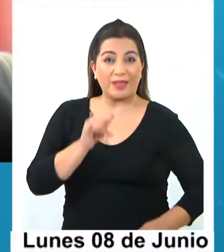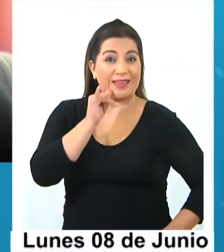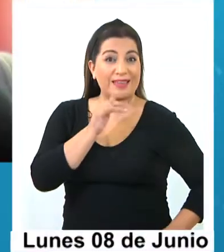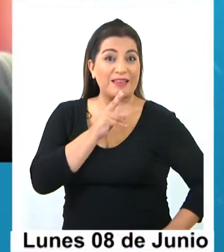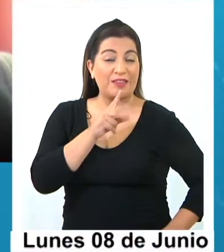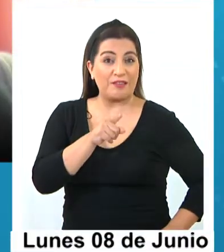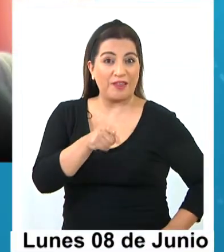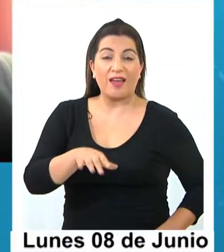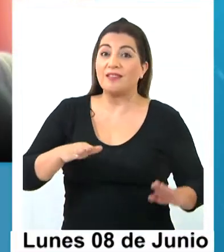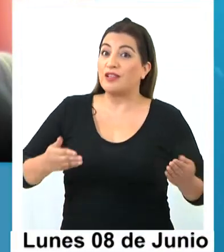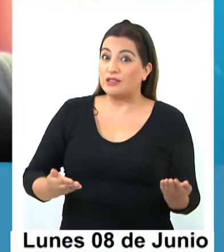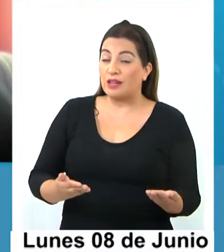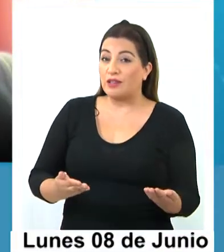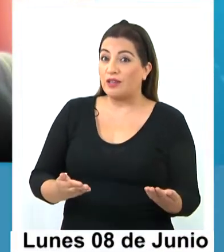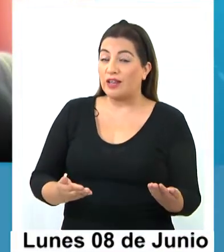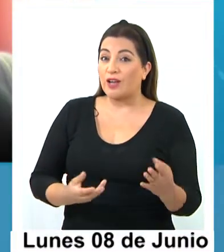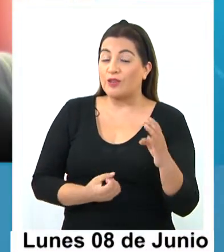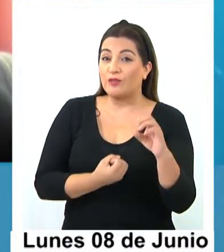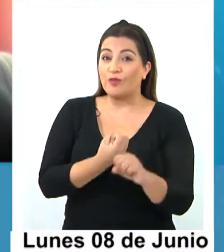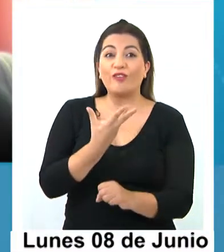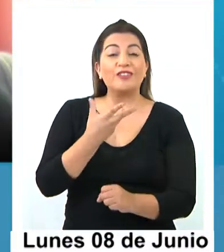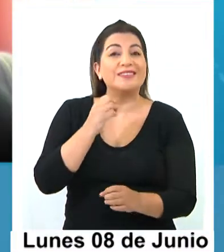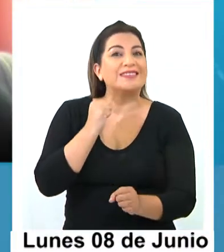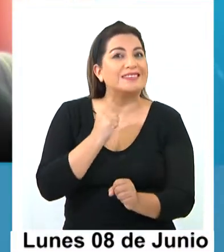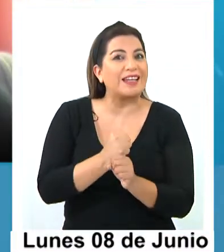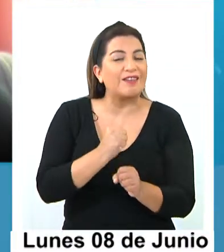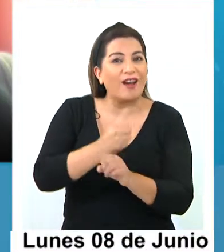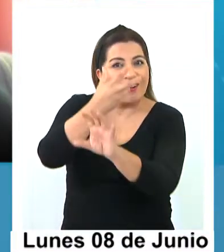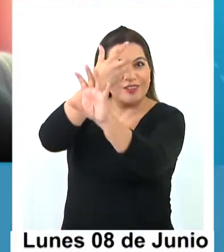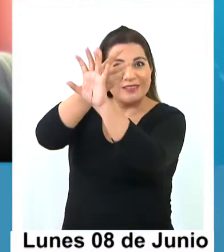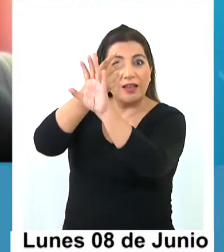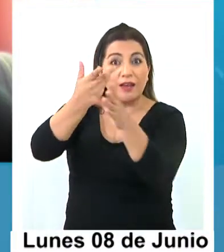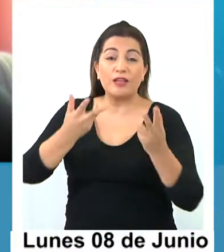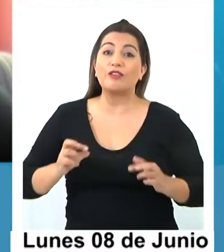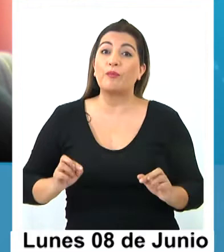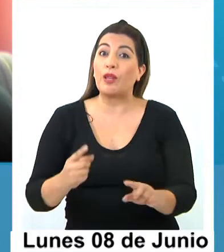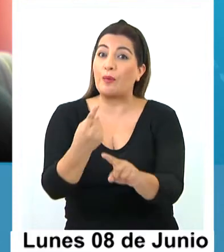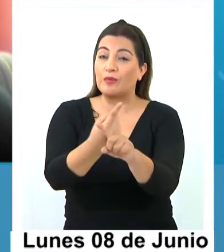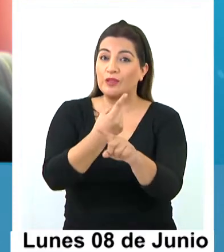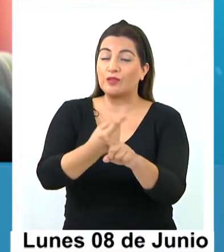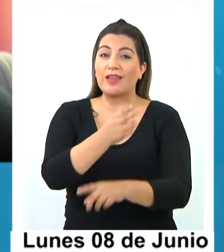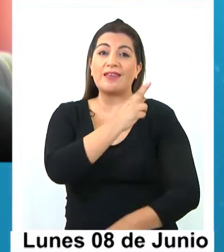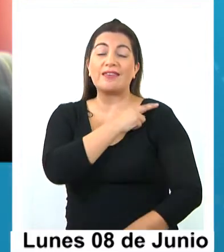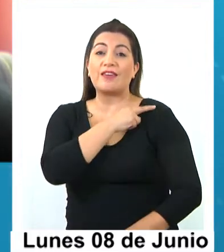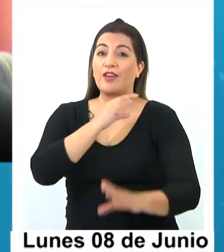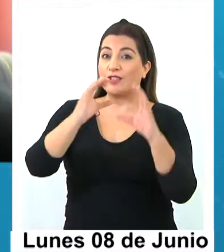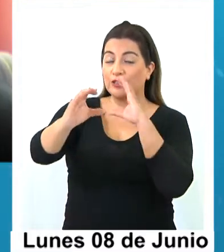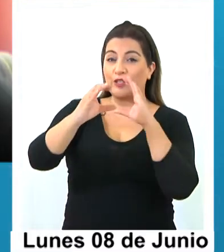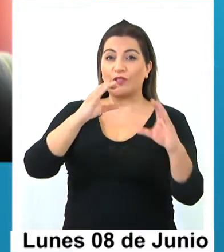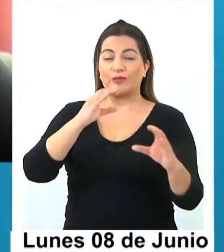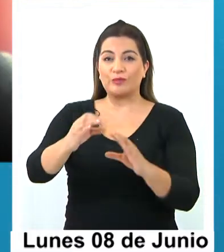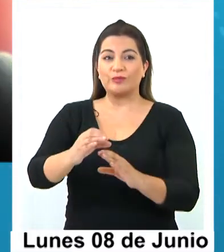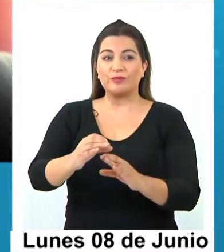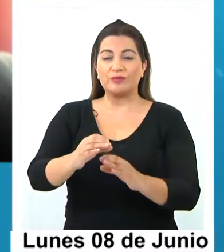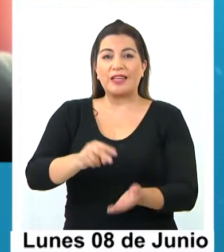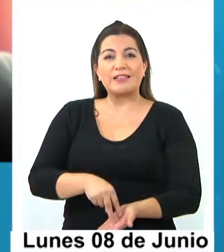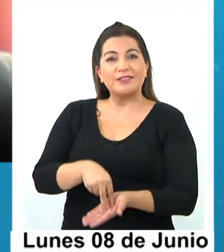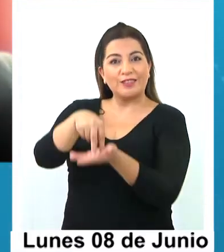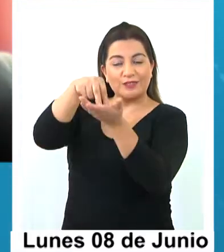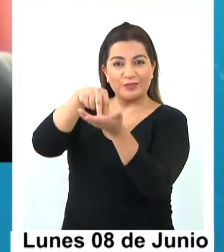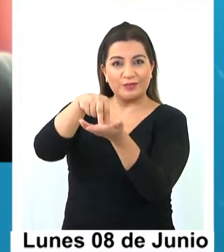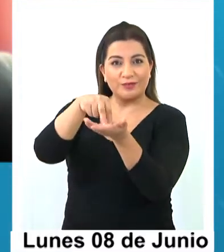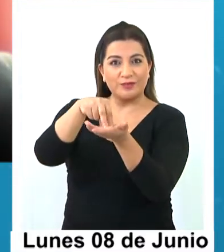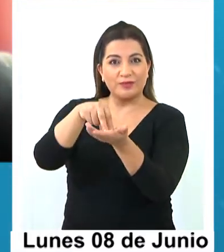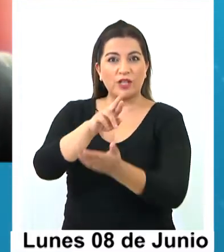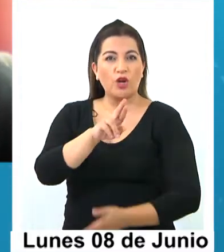Y Quique Televisión, en esta modalidad de teletrabajo, en esta oportunidad para conversar con el jefe de comunicaciones de la zona